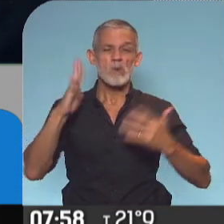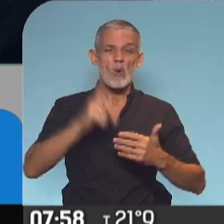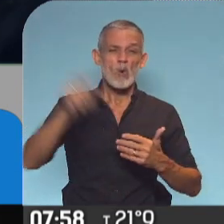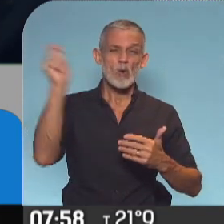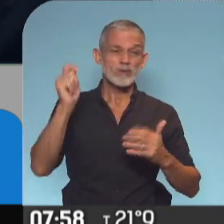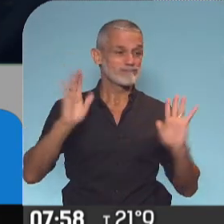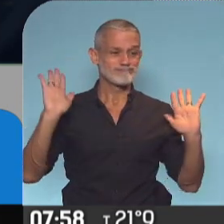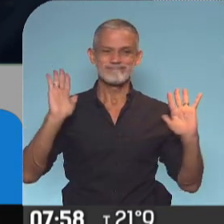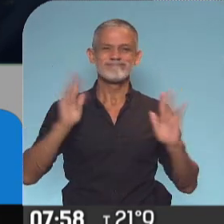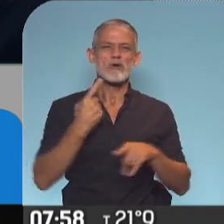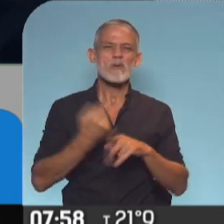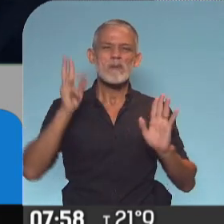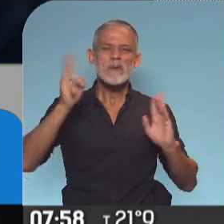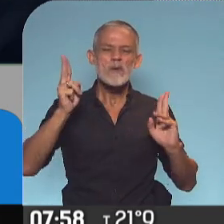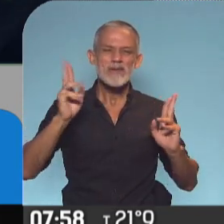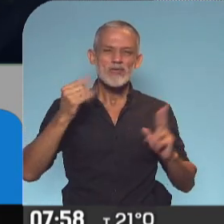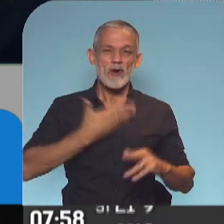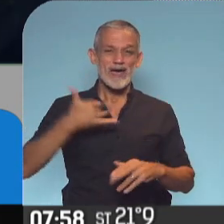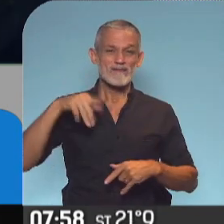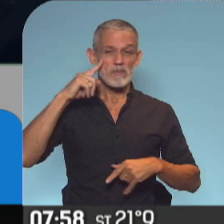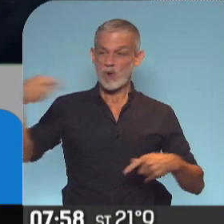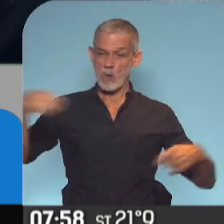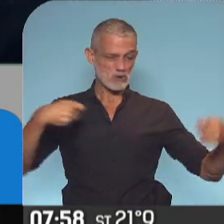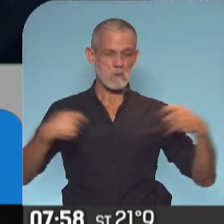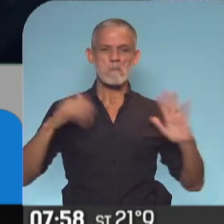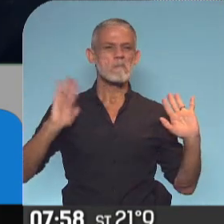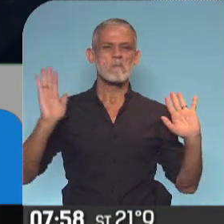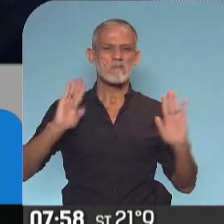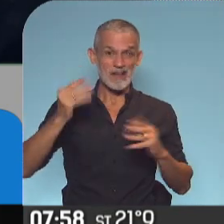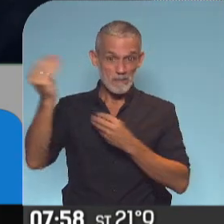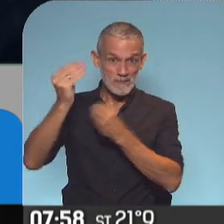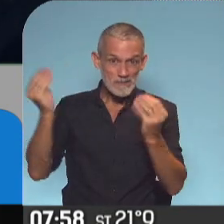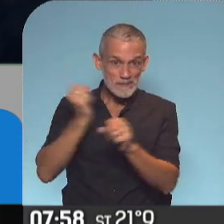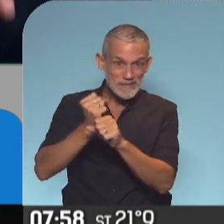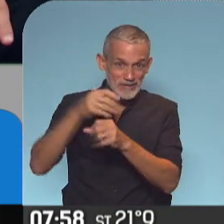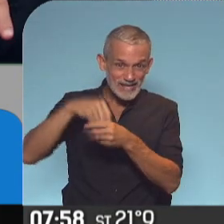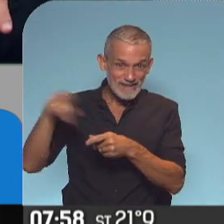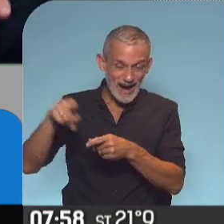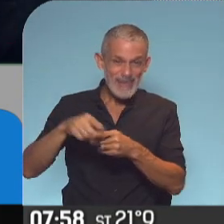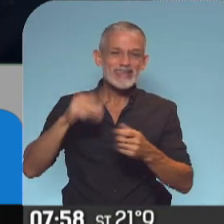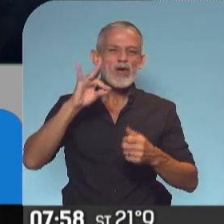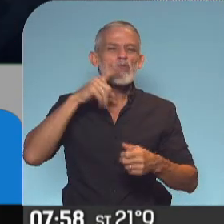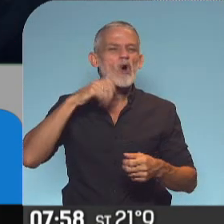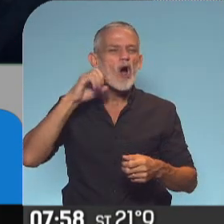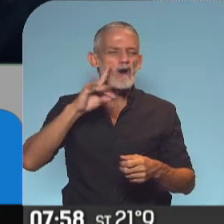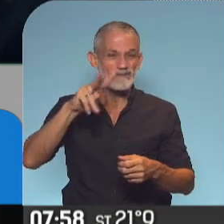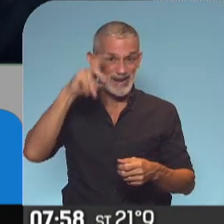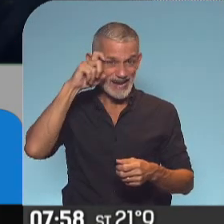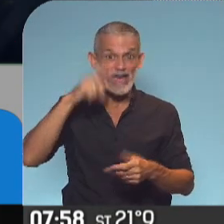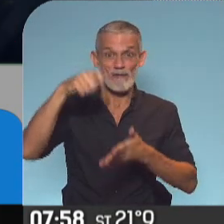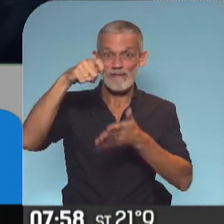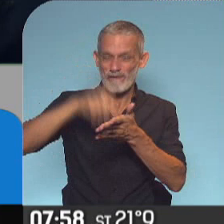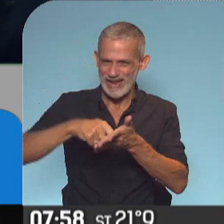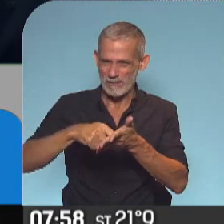judicial en cualquier parte del mundo. Sus funcionarios tienen esa inmunidad y Nicolás Dujovne, que fue uno de los firmantes